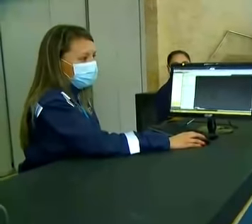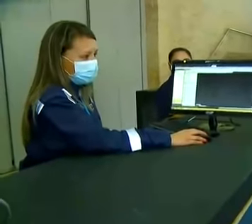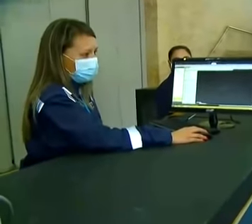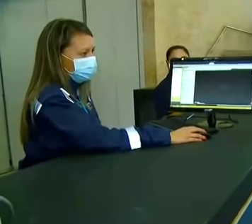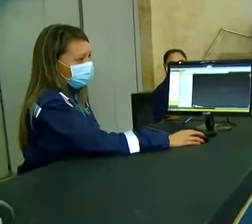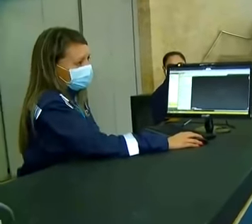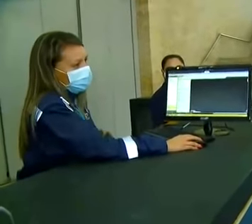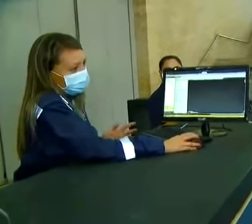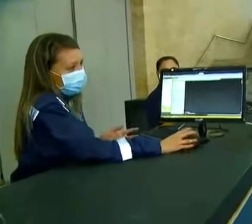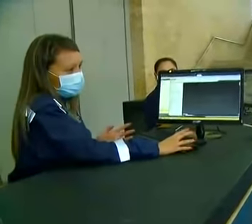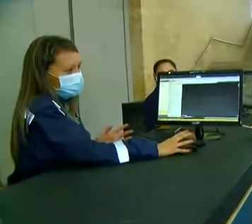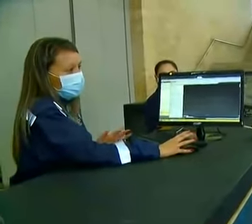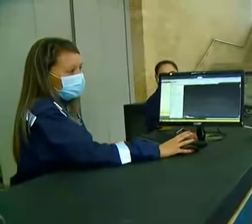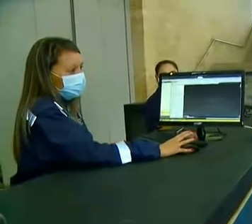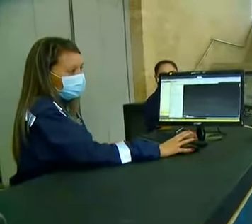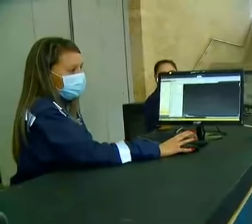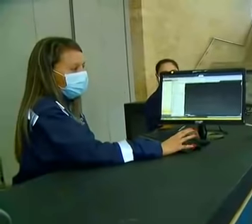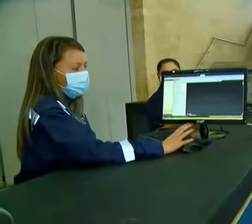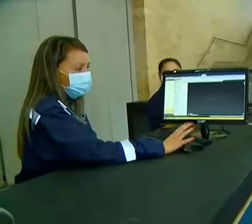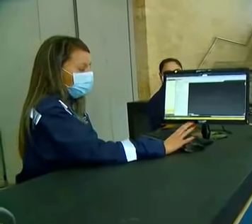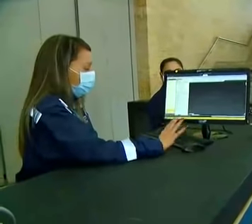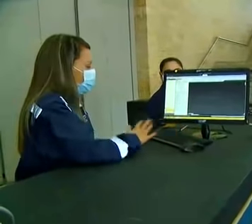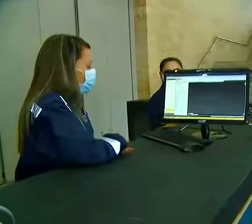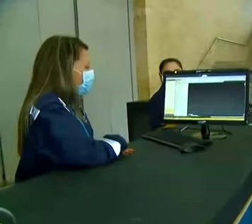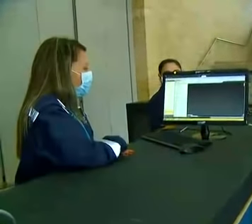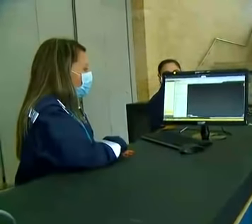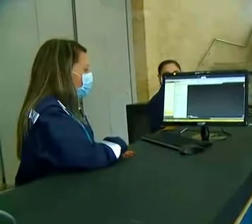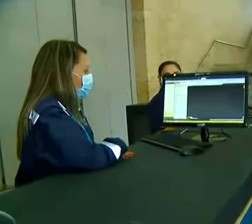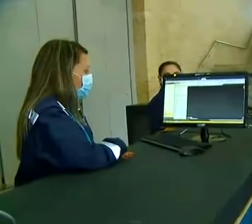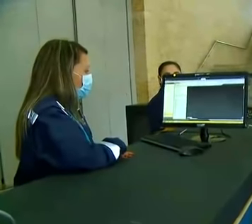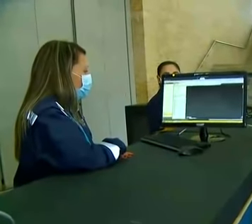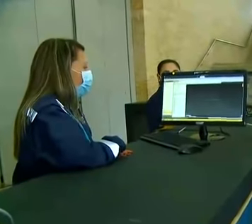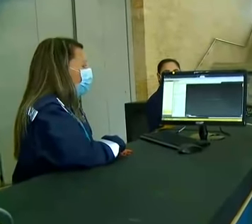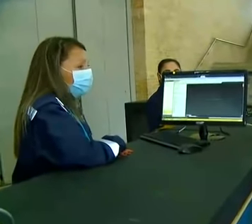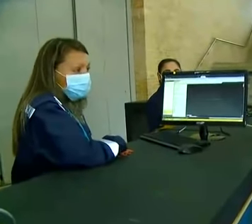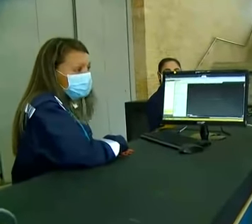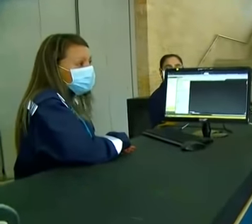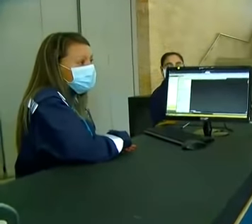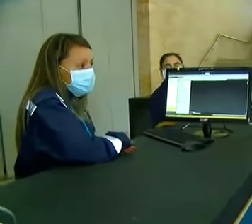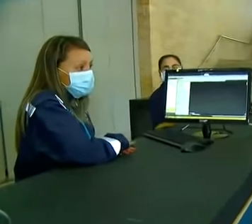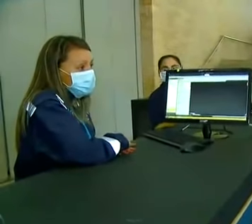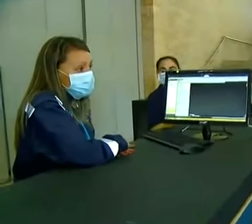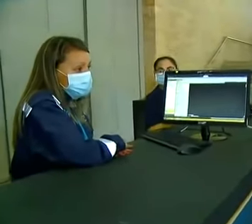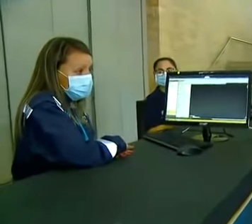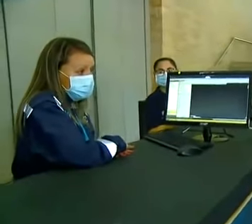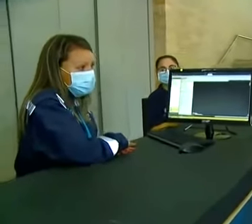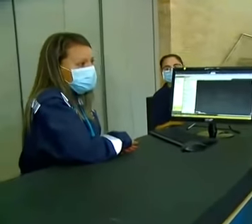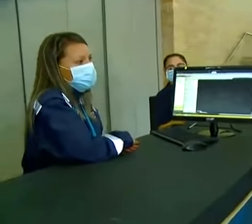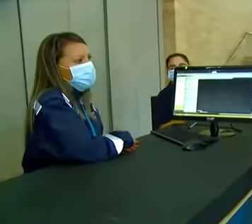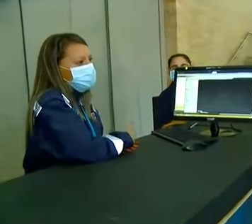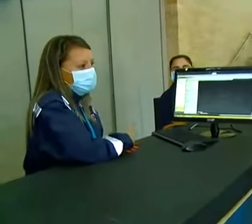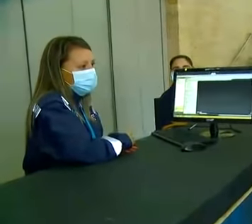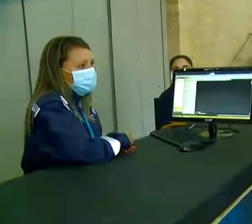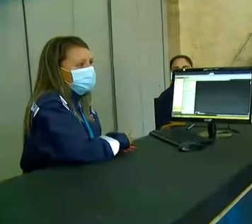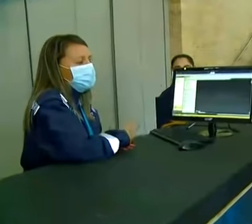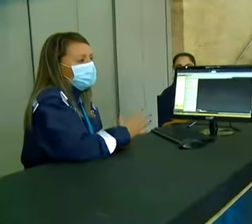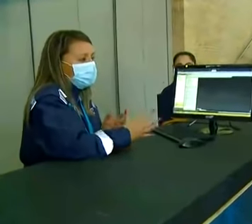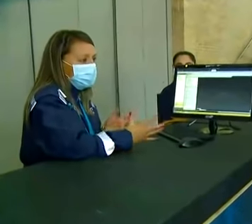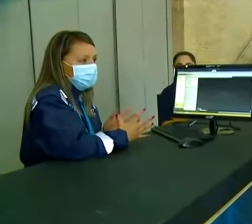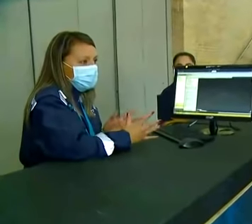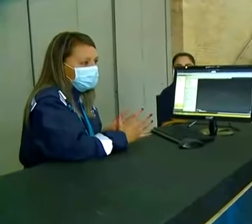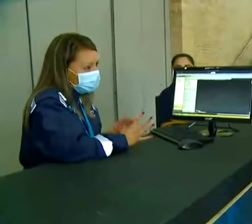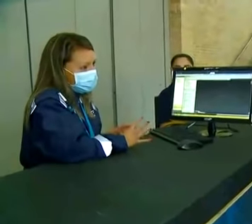censo diario. Okay. Para poder identificar qué pacientes tenemos en el área. Adicionalmente, en este punto de información, contamos con